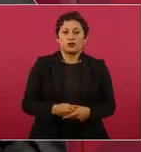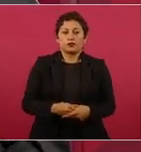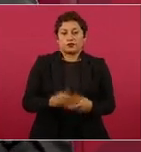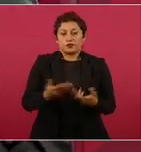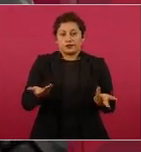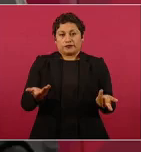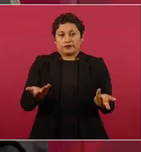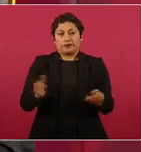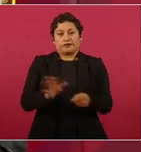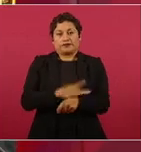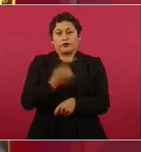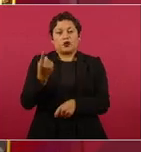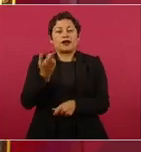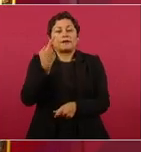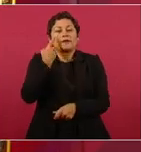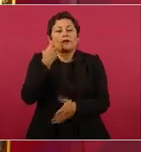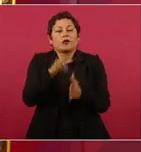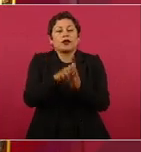porque uno que está saliendo